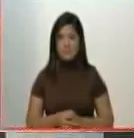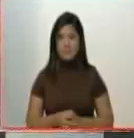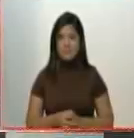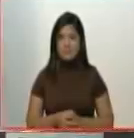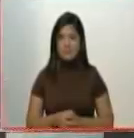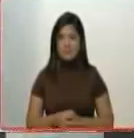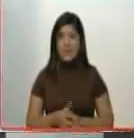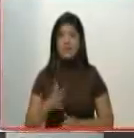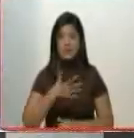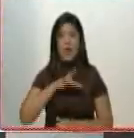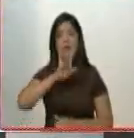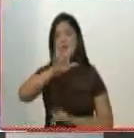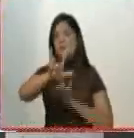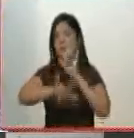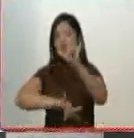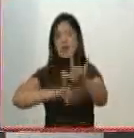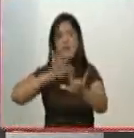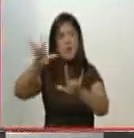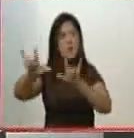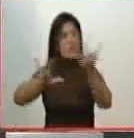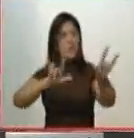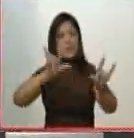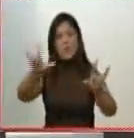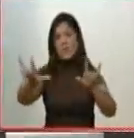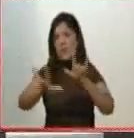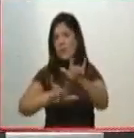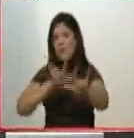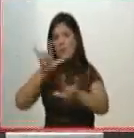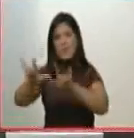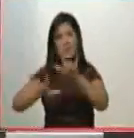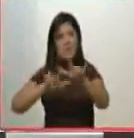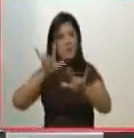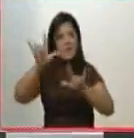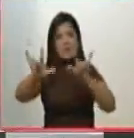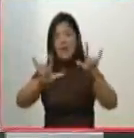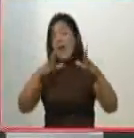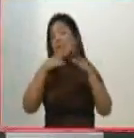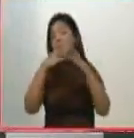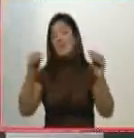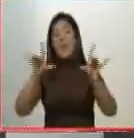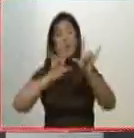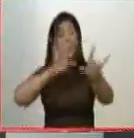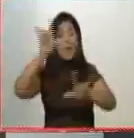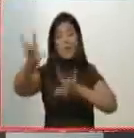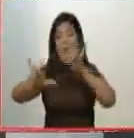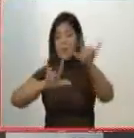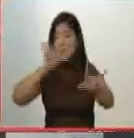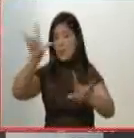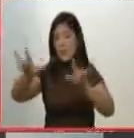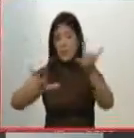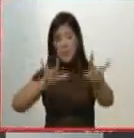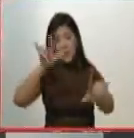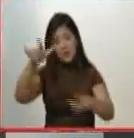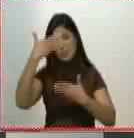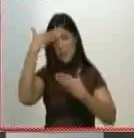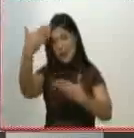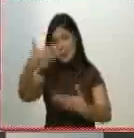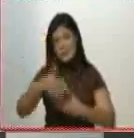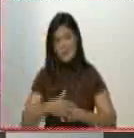Yo también los quiero mucho. Los quiero y los quiero y las quiero y las quiero. Un